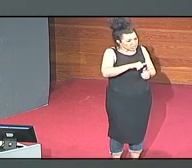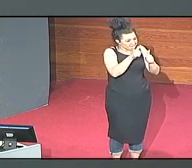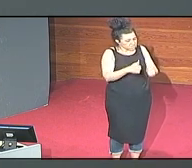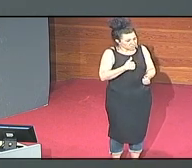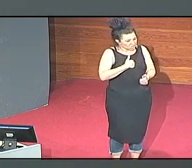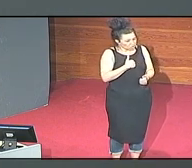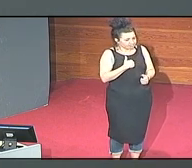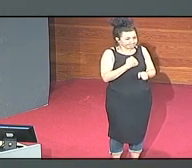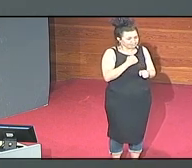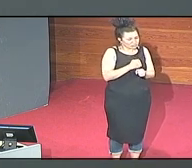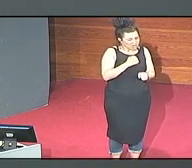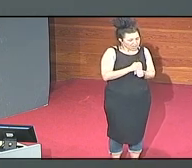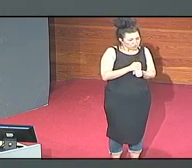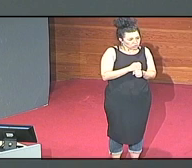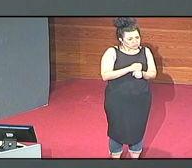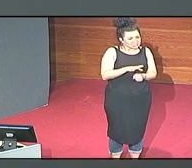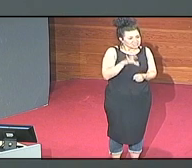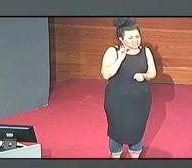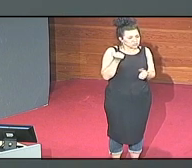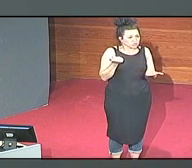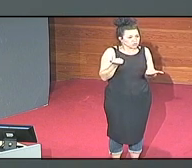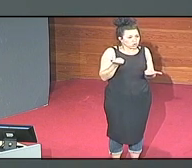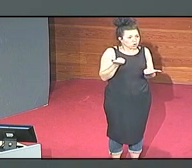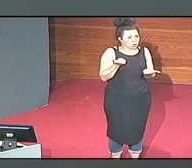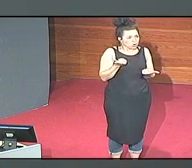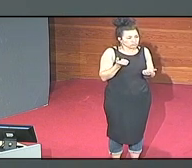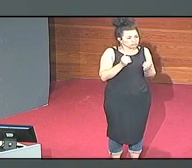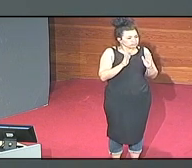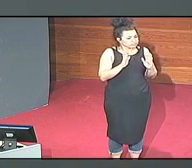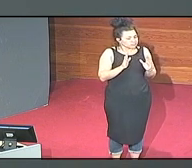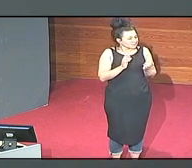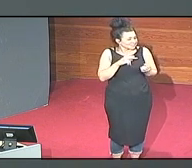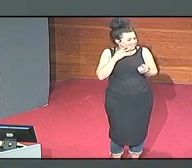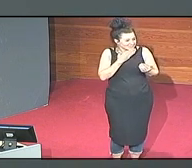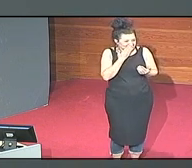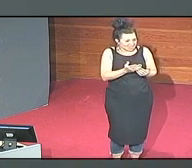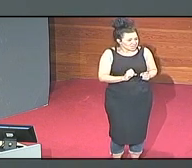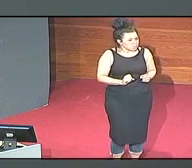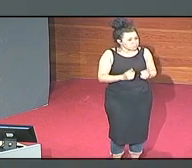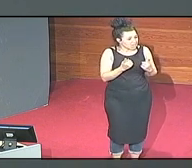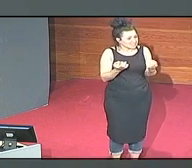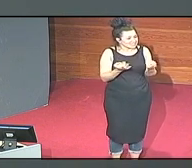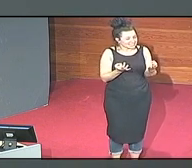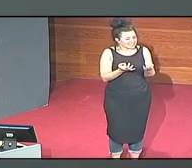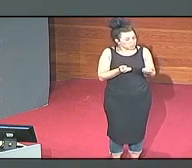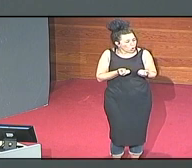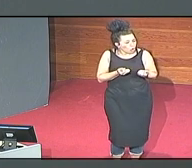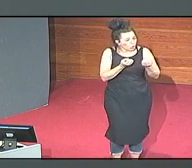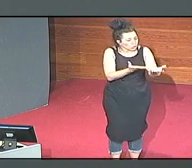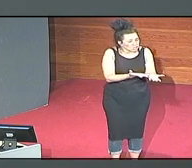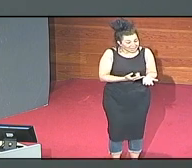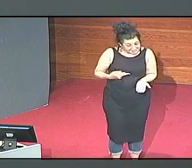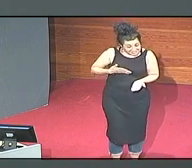manera más honesta de contarlo es desde el terreno ir a los sitios y contar lo que estás viendo creo que es un continente que sí que